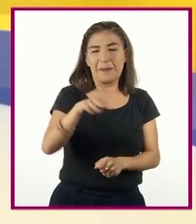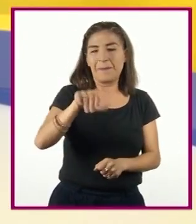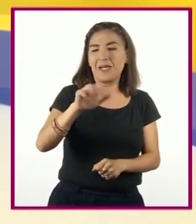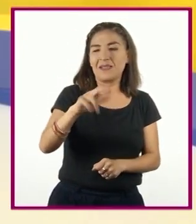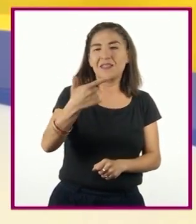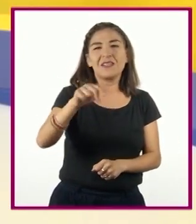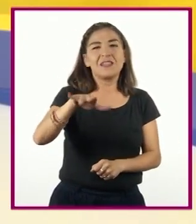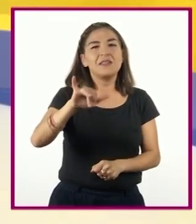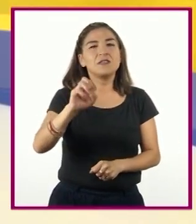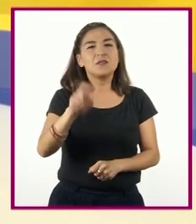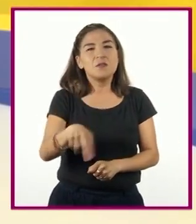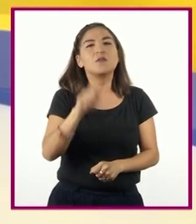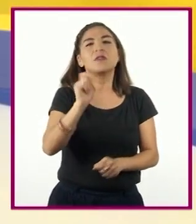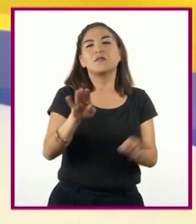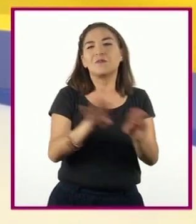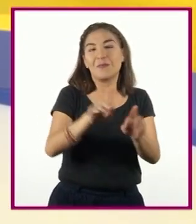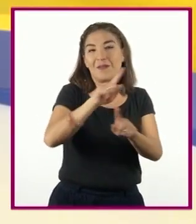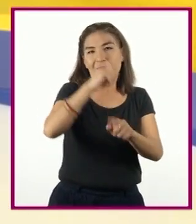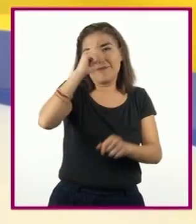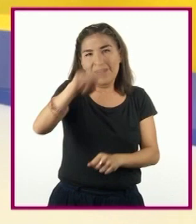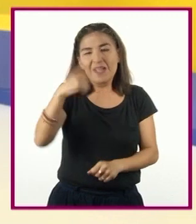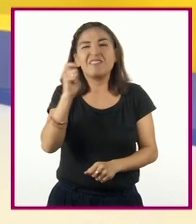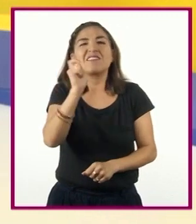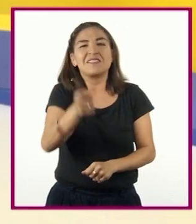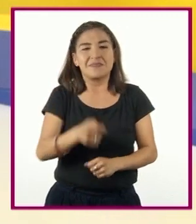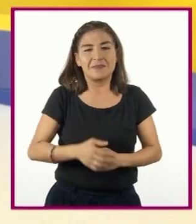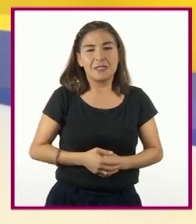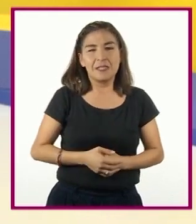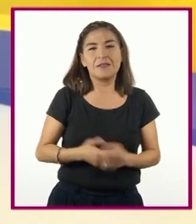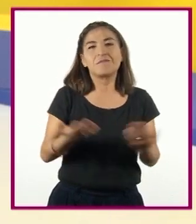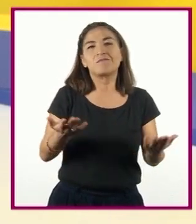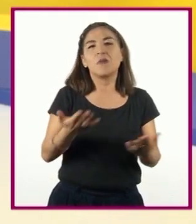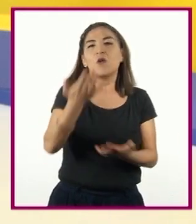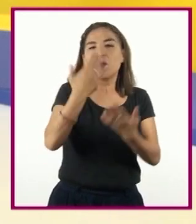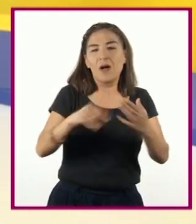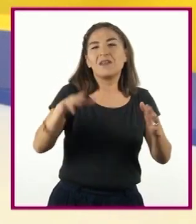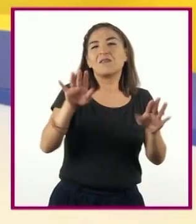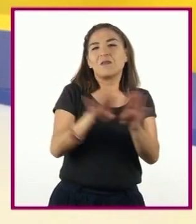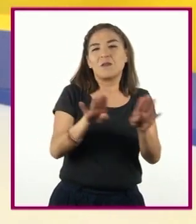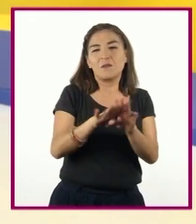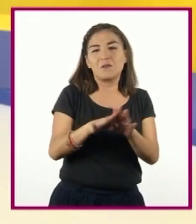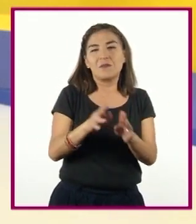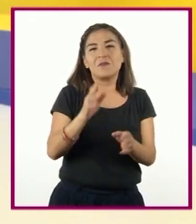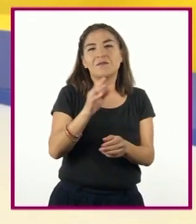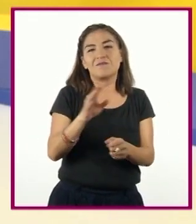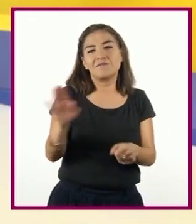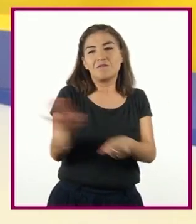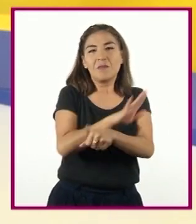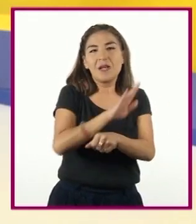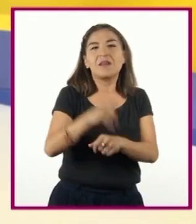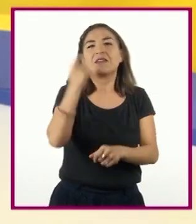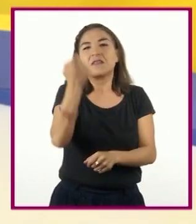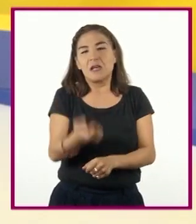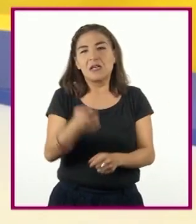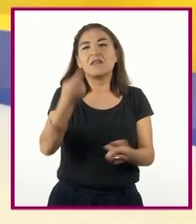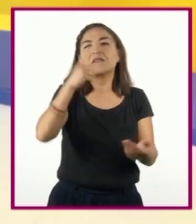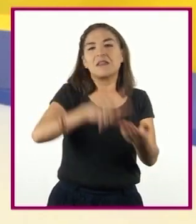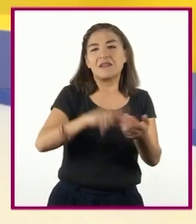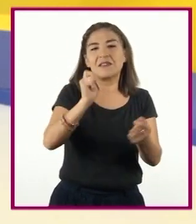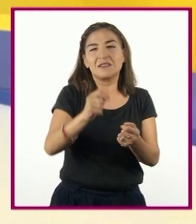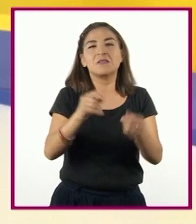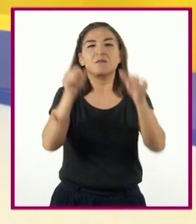marginación son fácilmente observables como desventaja socioeconómica por el aislamiento, bienes y